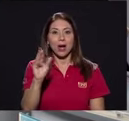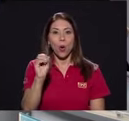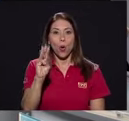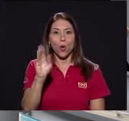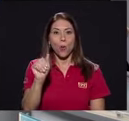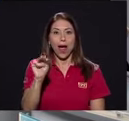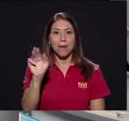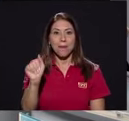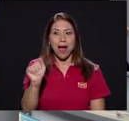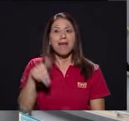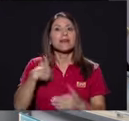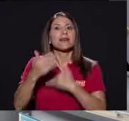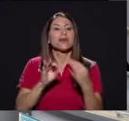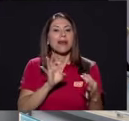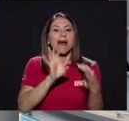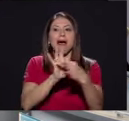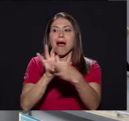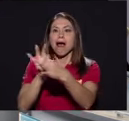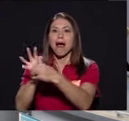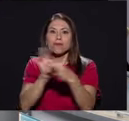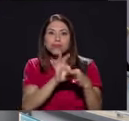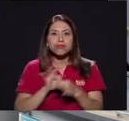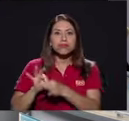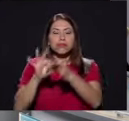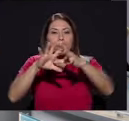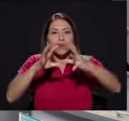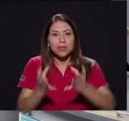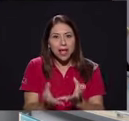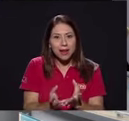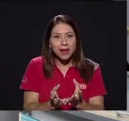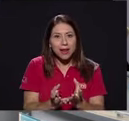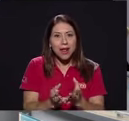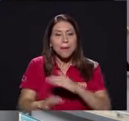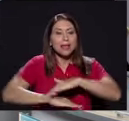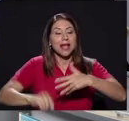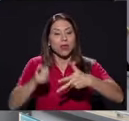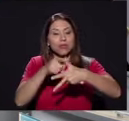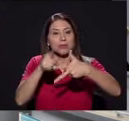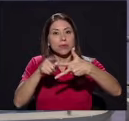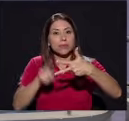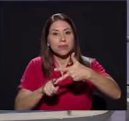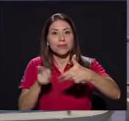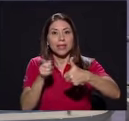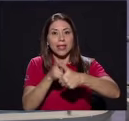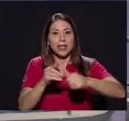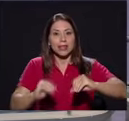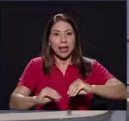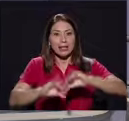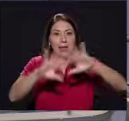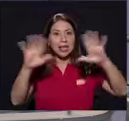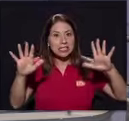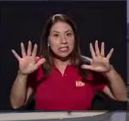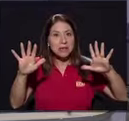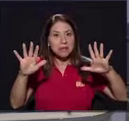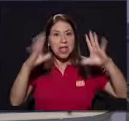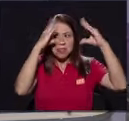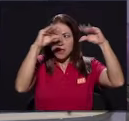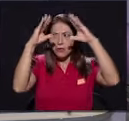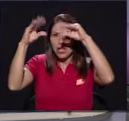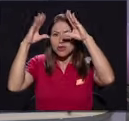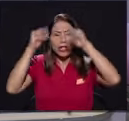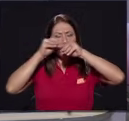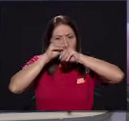pie a una alianza mundial por un gobierno abierto, precisamente basado en esos tres pilares. La transparencia, abrimos datos para que las